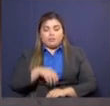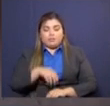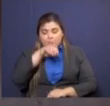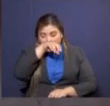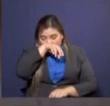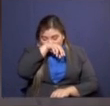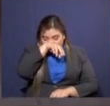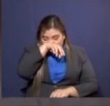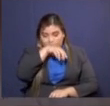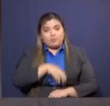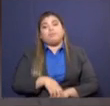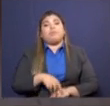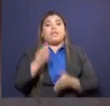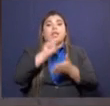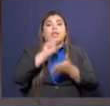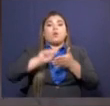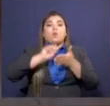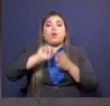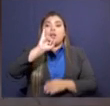El IPT de